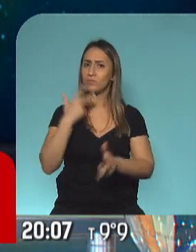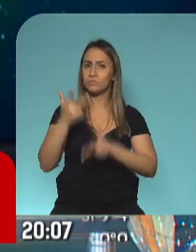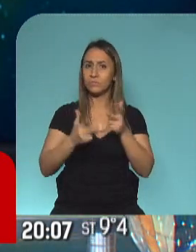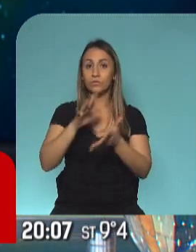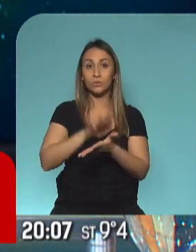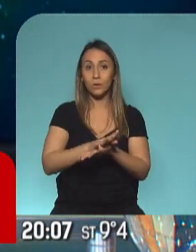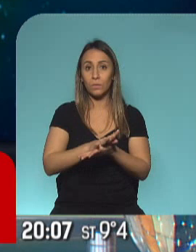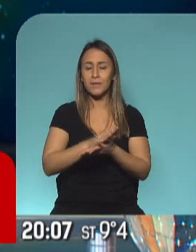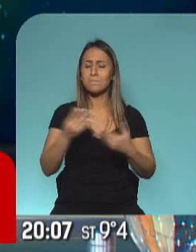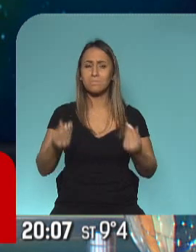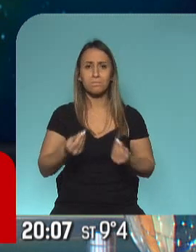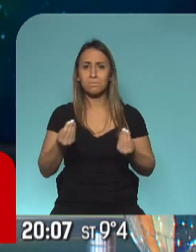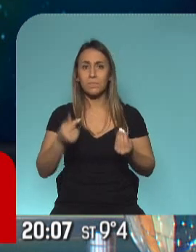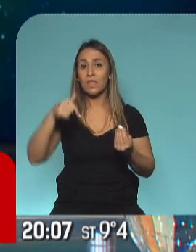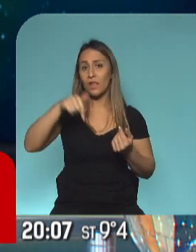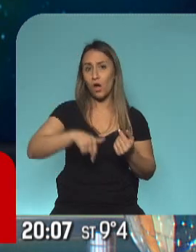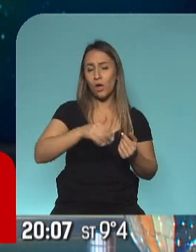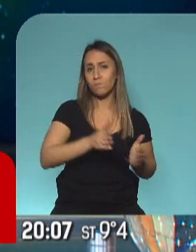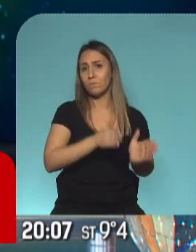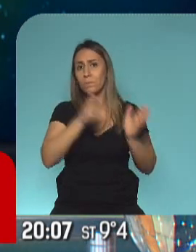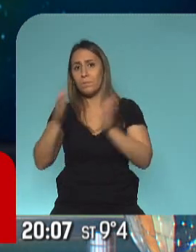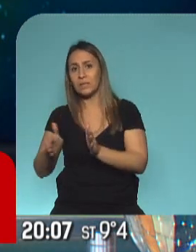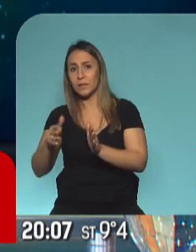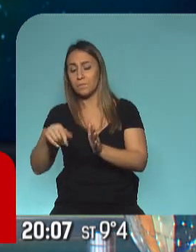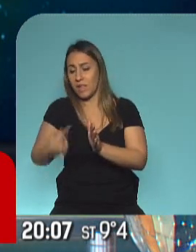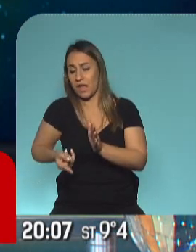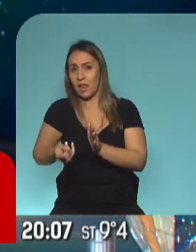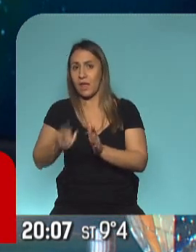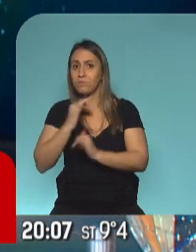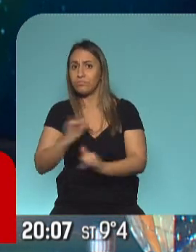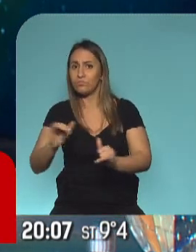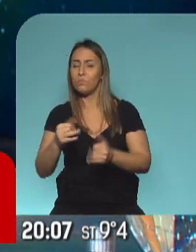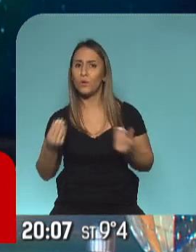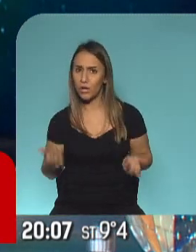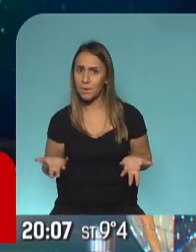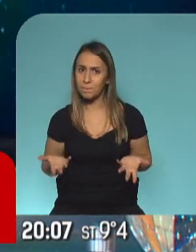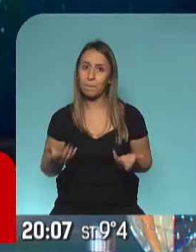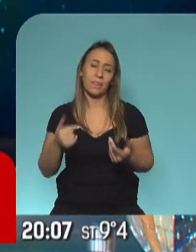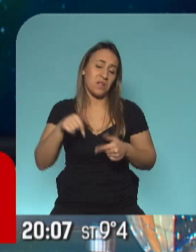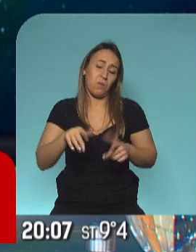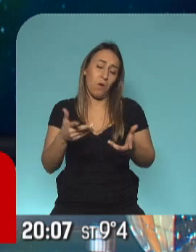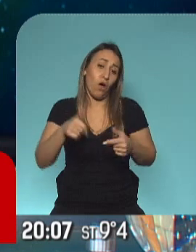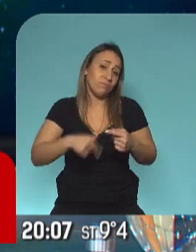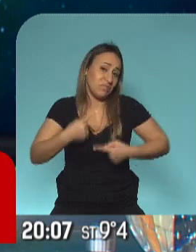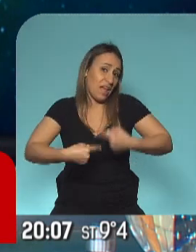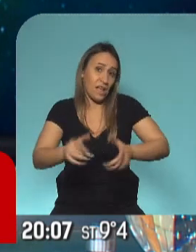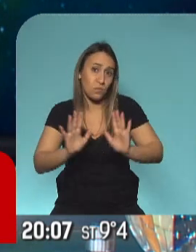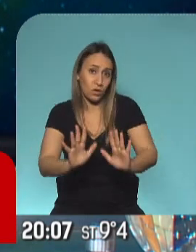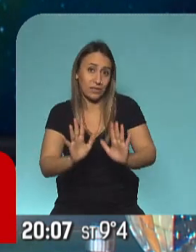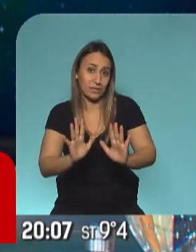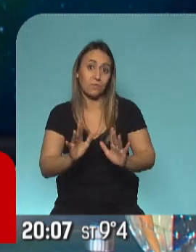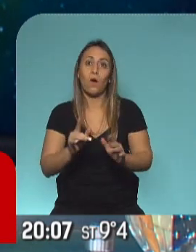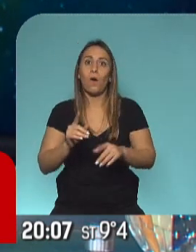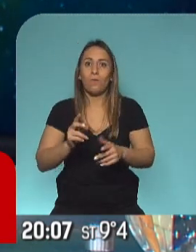qué se ha corrido de hoy a mañana. A ver, mañana esto ya será una anécdota, pero hoy seguimos transitando el momento